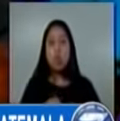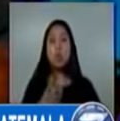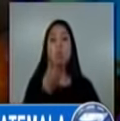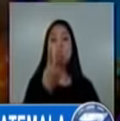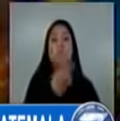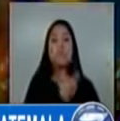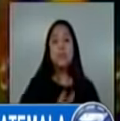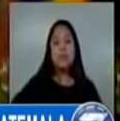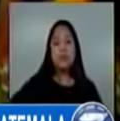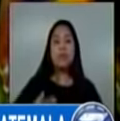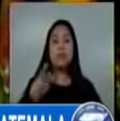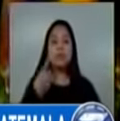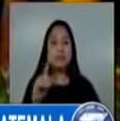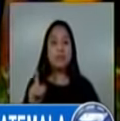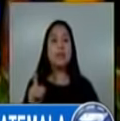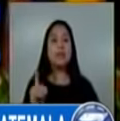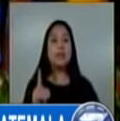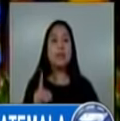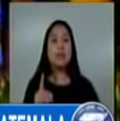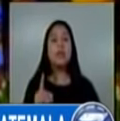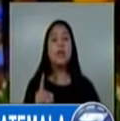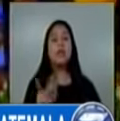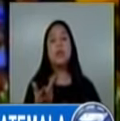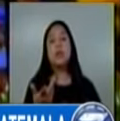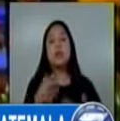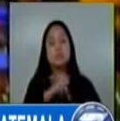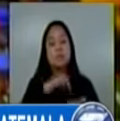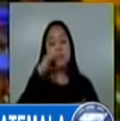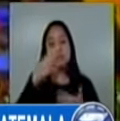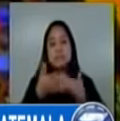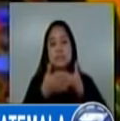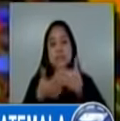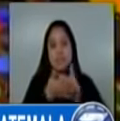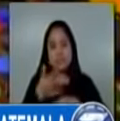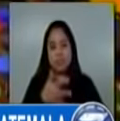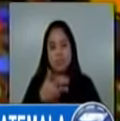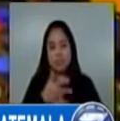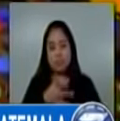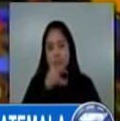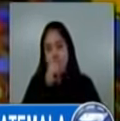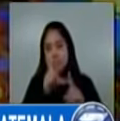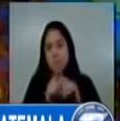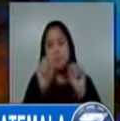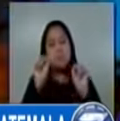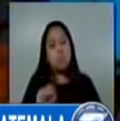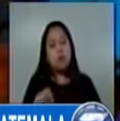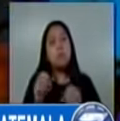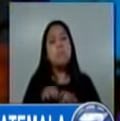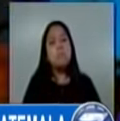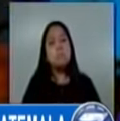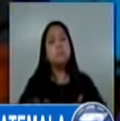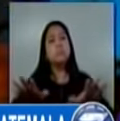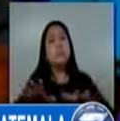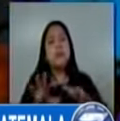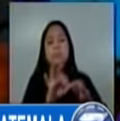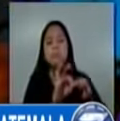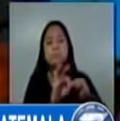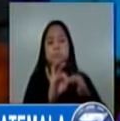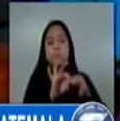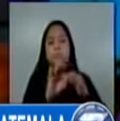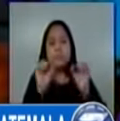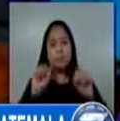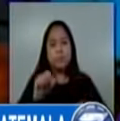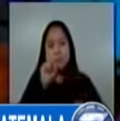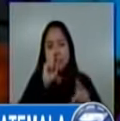gobernadores de los estados limítrofes con Guatemala, con quien podremos ampliar esa posibilidad de